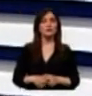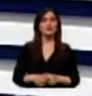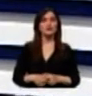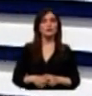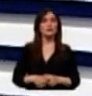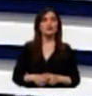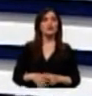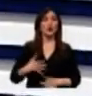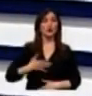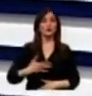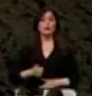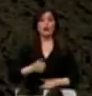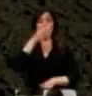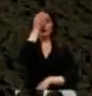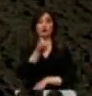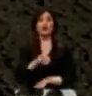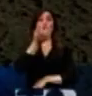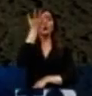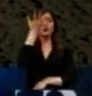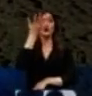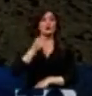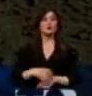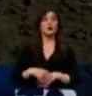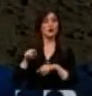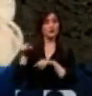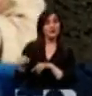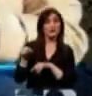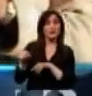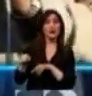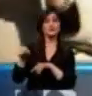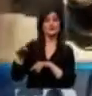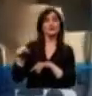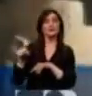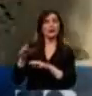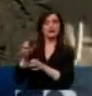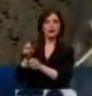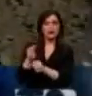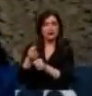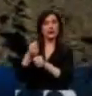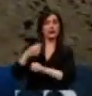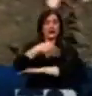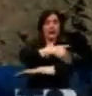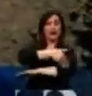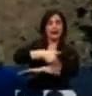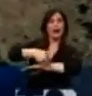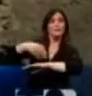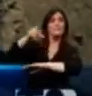¿Qué tal? Muy buenos días. Hasta el momento se nos informa que ya se ha realizado la limpieza del canal Pita en